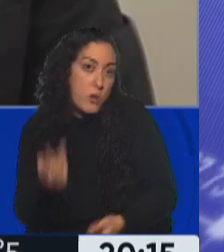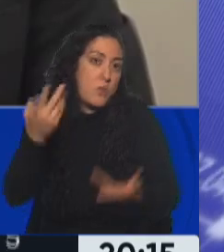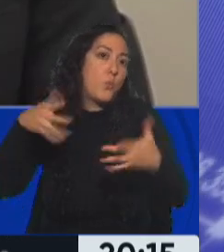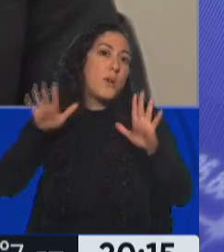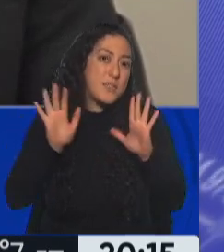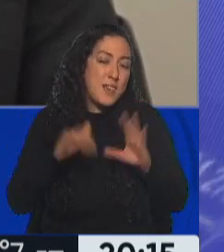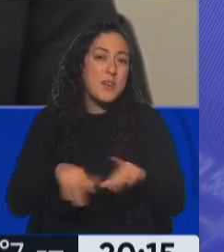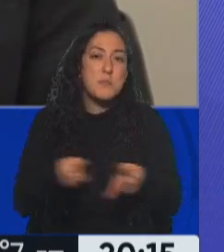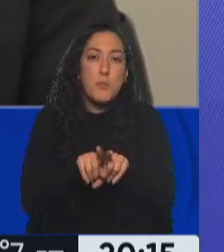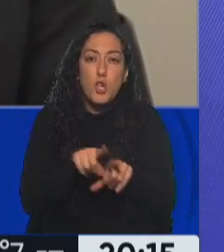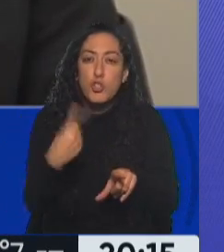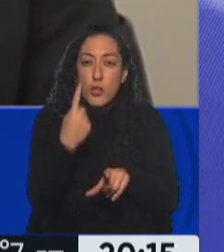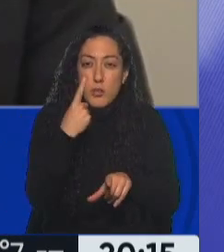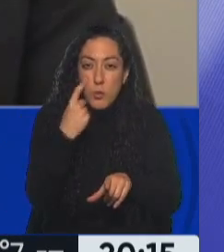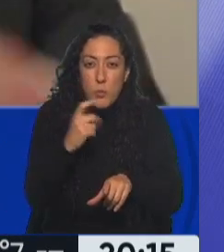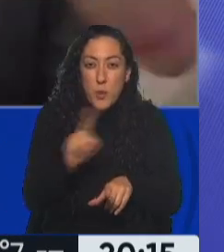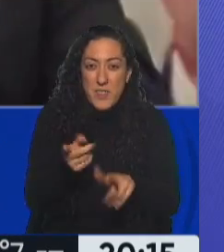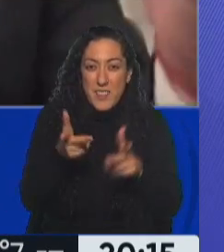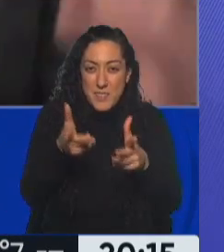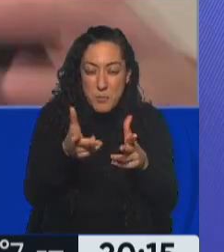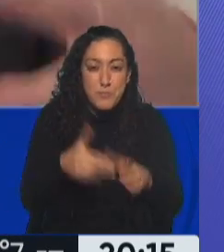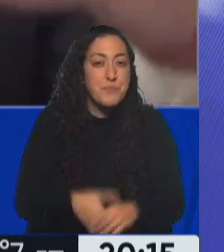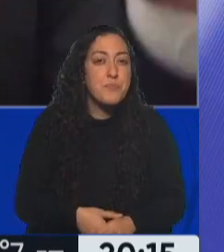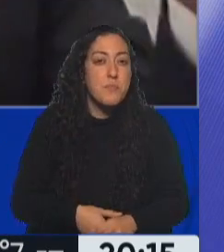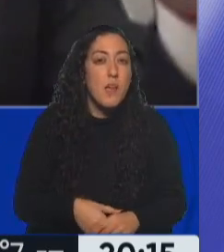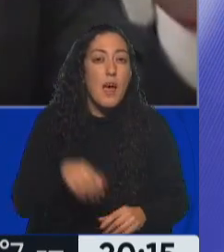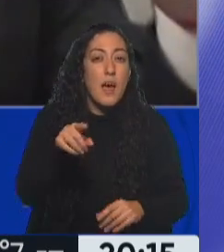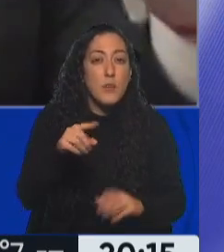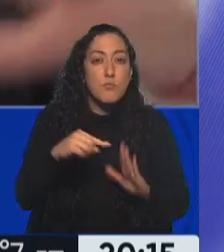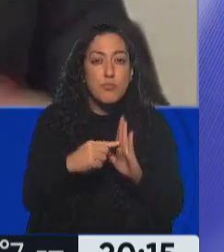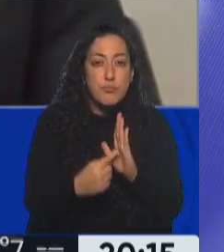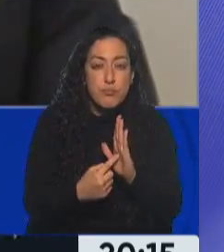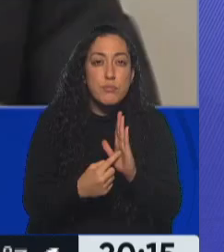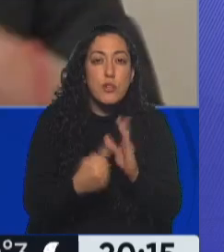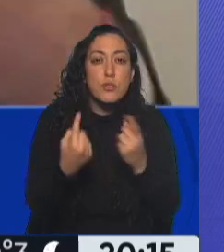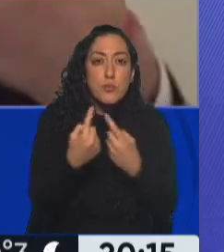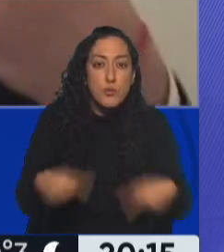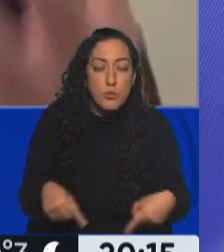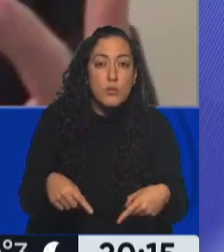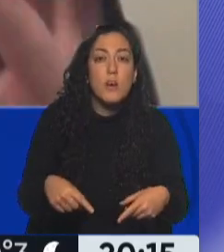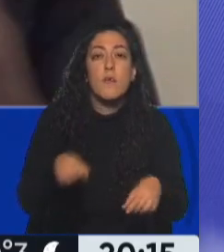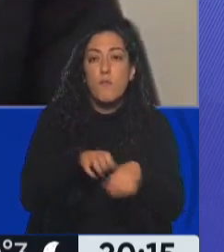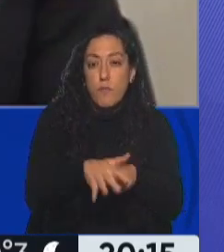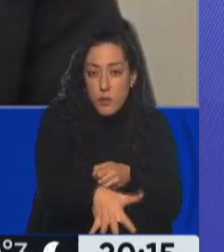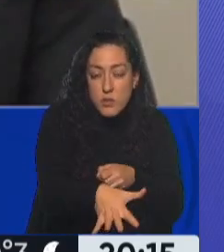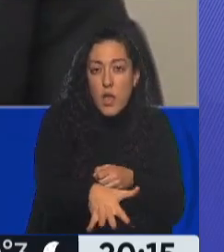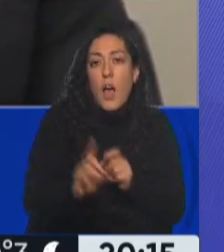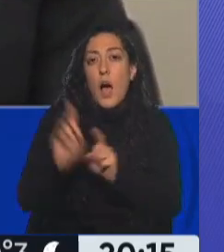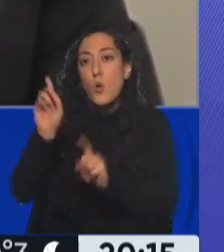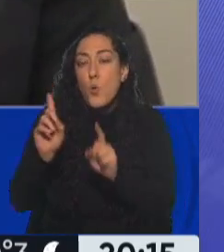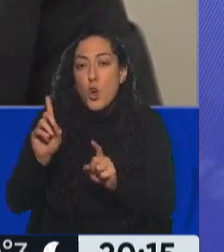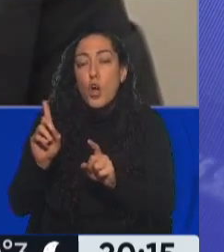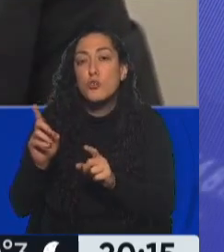asesino silencioso, ¿no? Ahí hay muchos factores que entran en juego. La concentración en el ambiente, factores del huésped también, o sea,